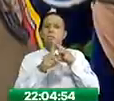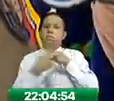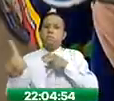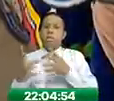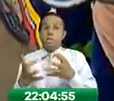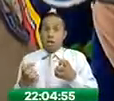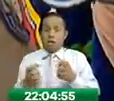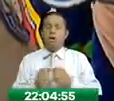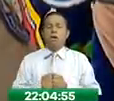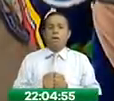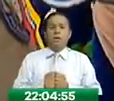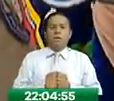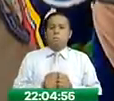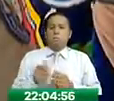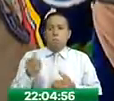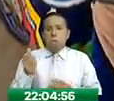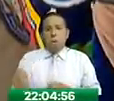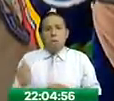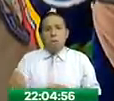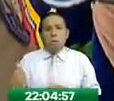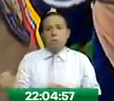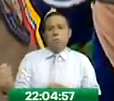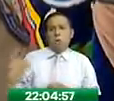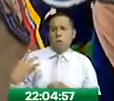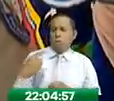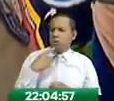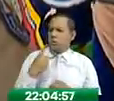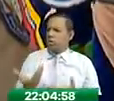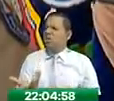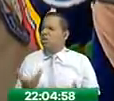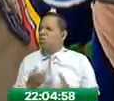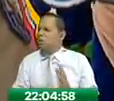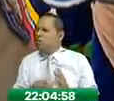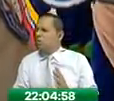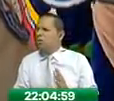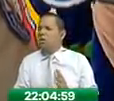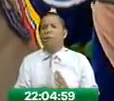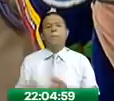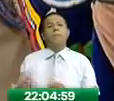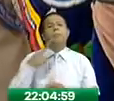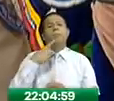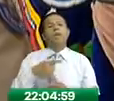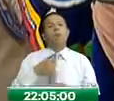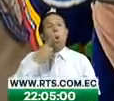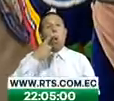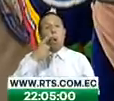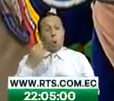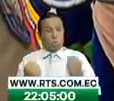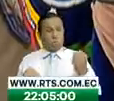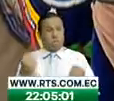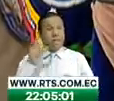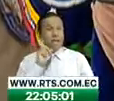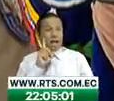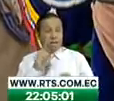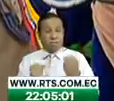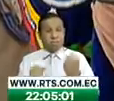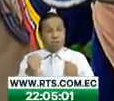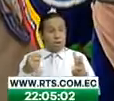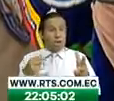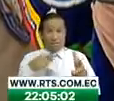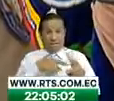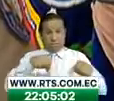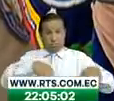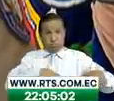Y según versiones de uno de los detenidos, indica que un vehículo aparentemente de color negro les topó, les rozó, lo que provocó la caída de los